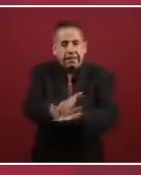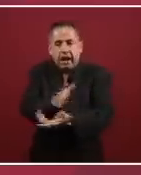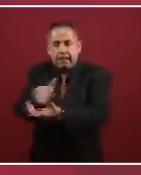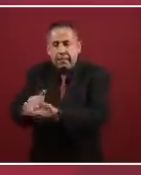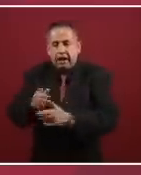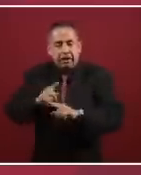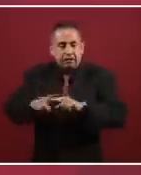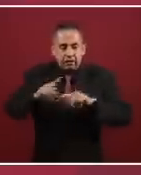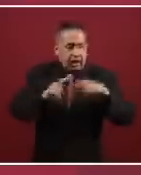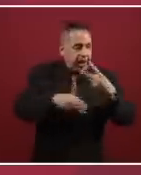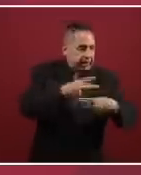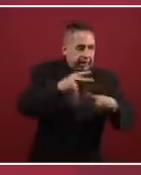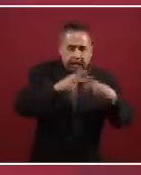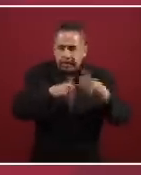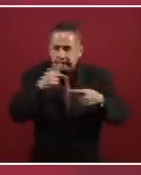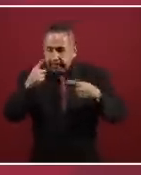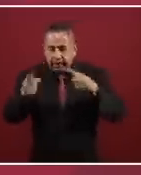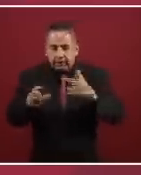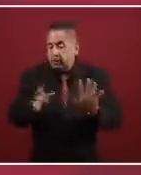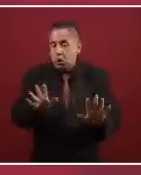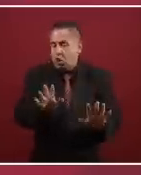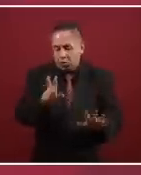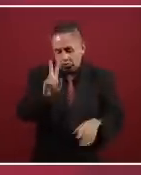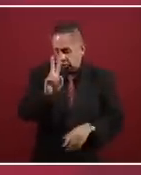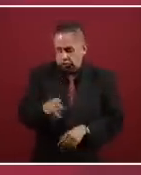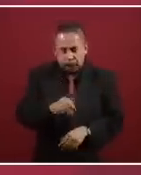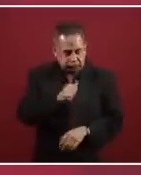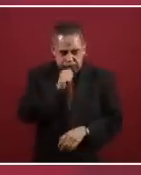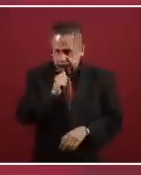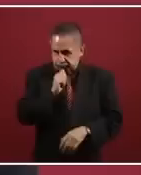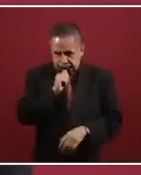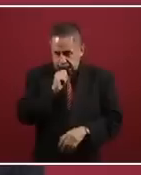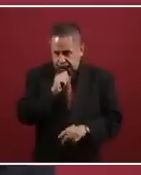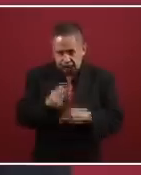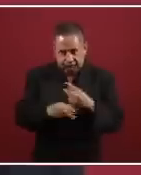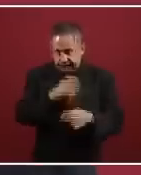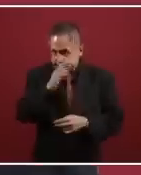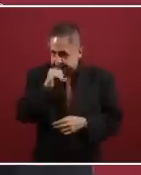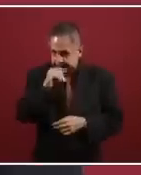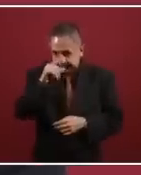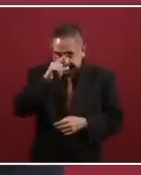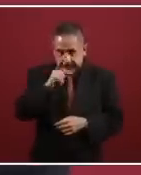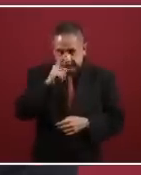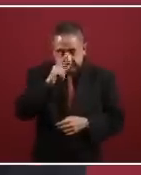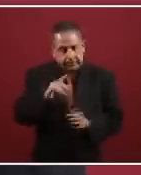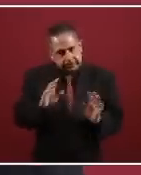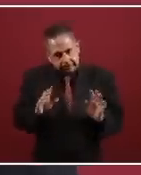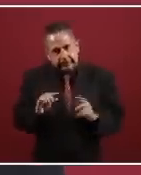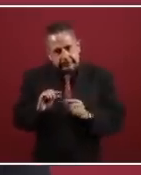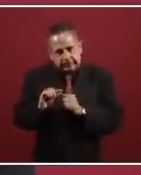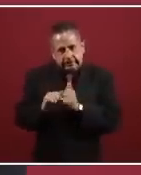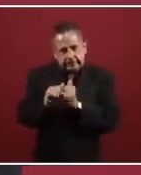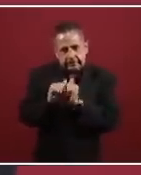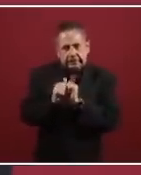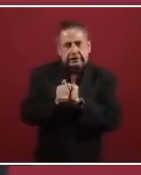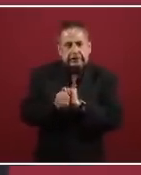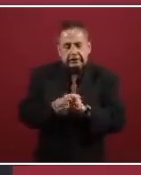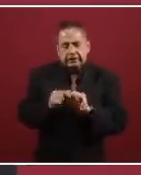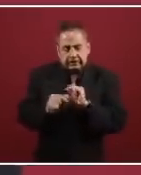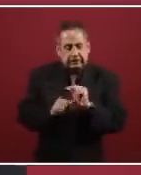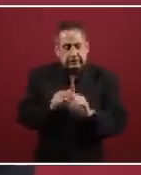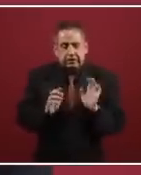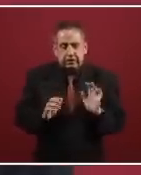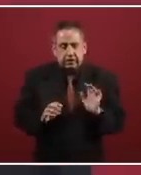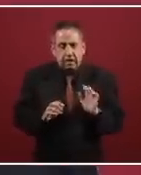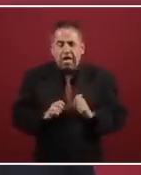los casos, pero no hemos podido. Desde luego, es un proceso, no vamos